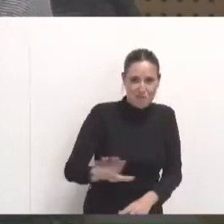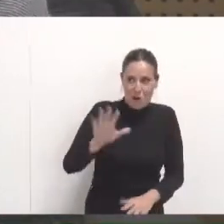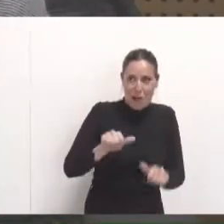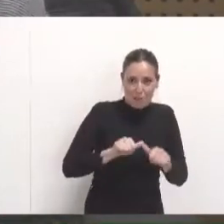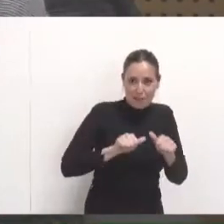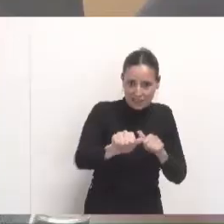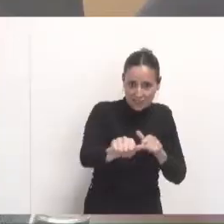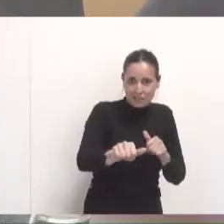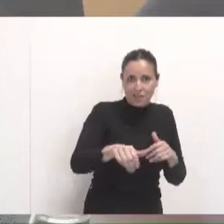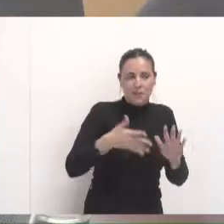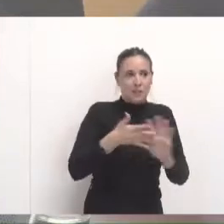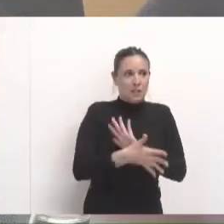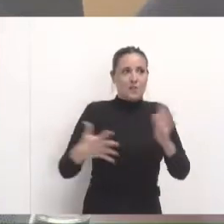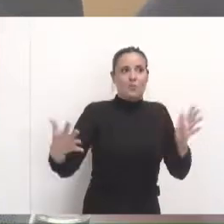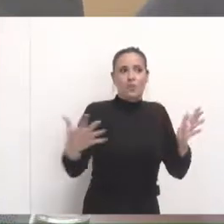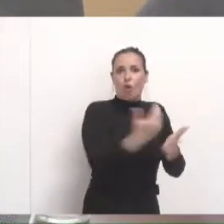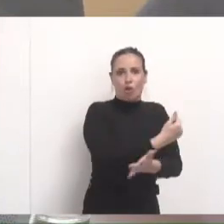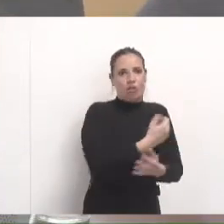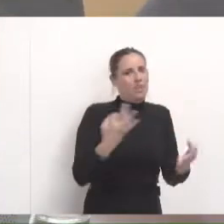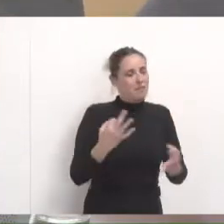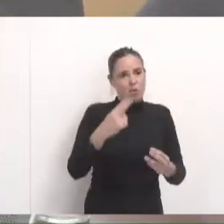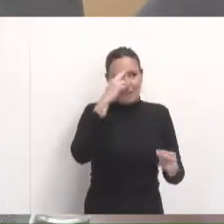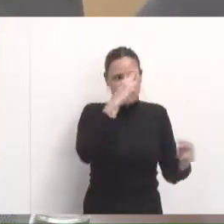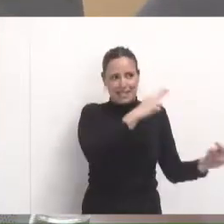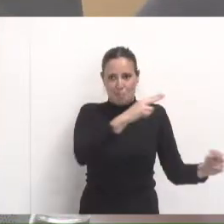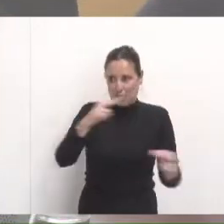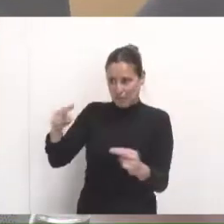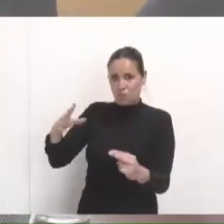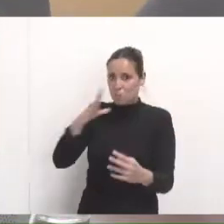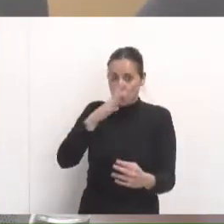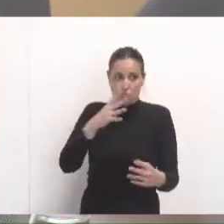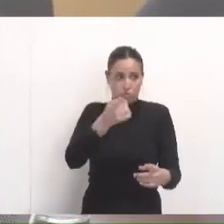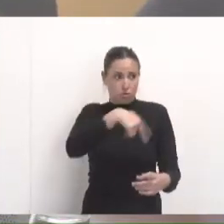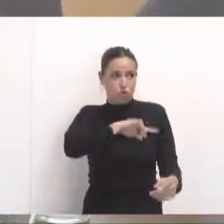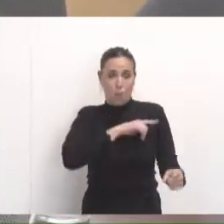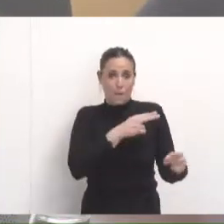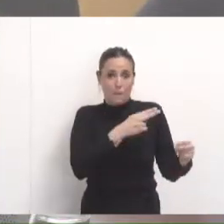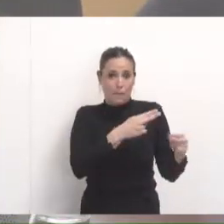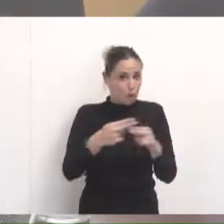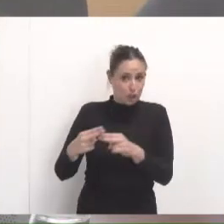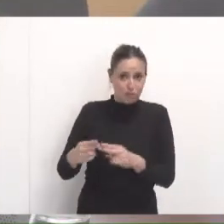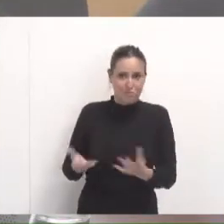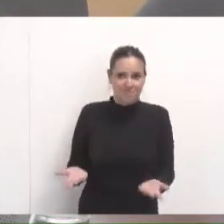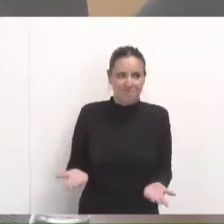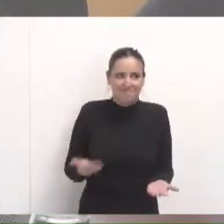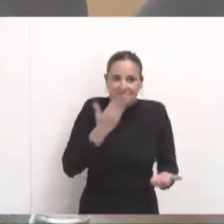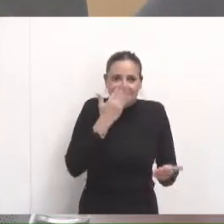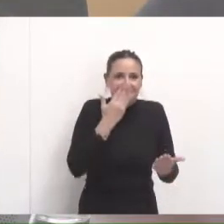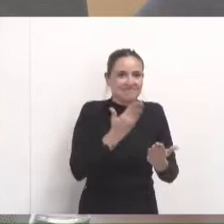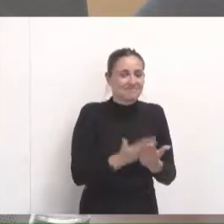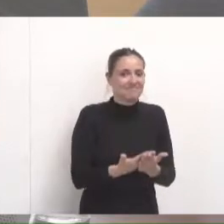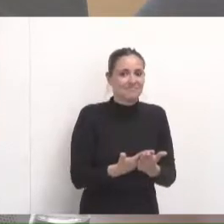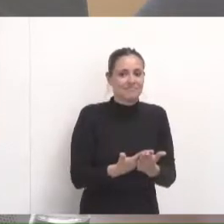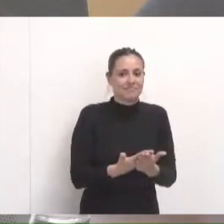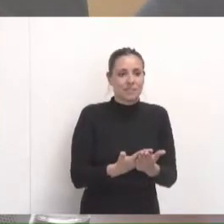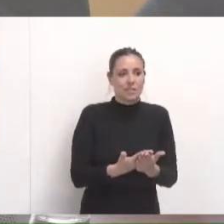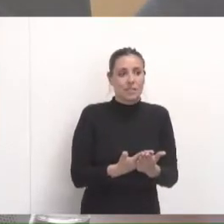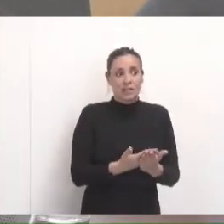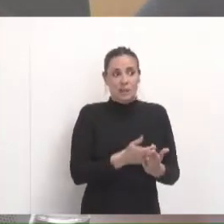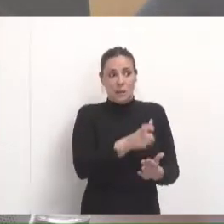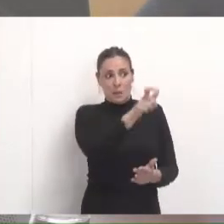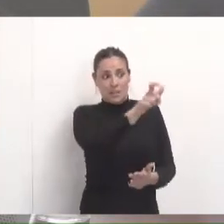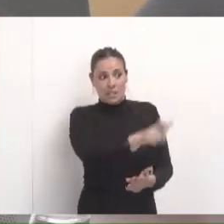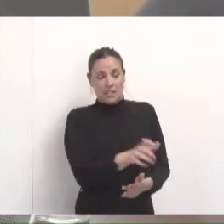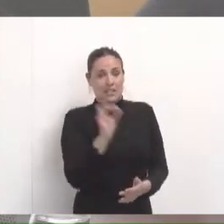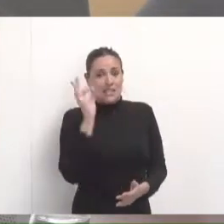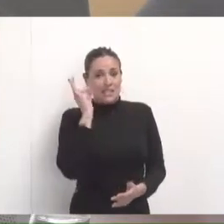respeto como políticos y, sinceramente, creo que tal y como ha empezado la señora